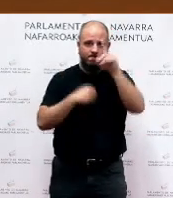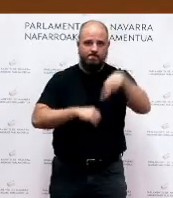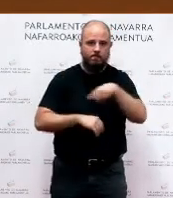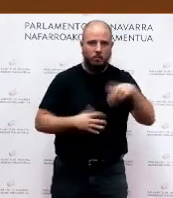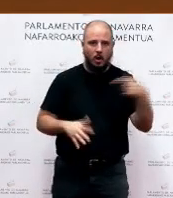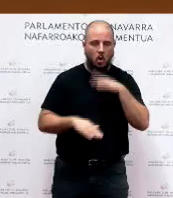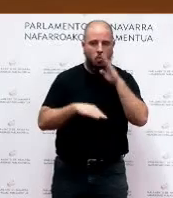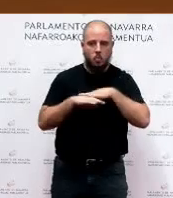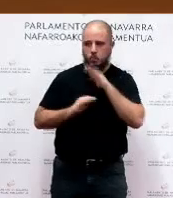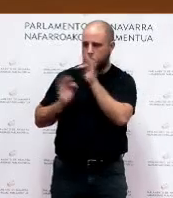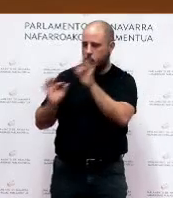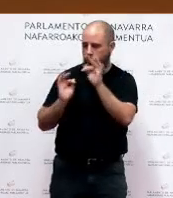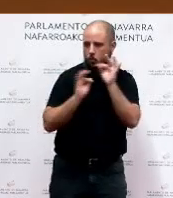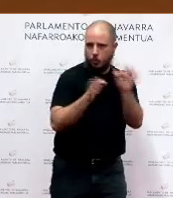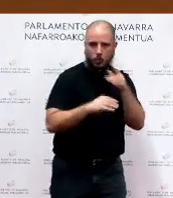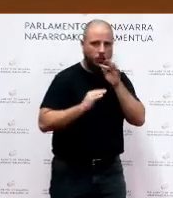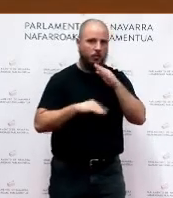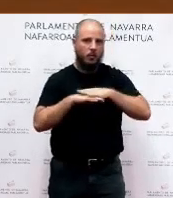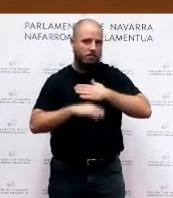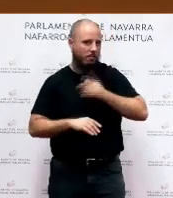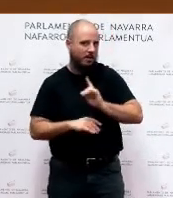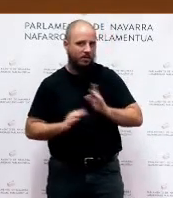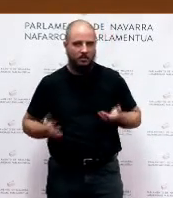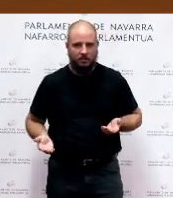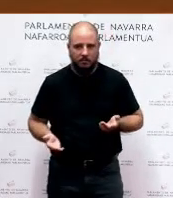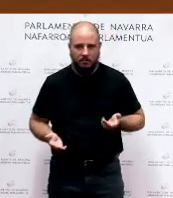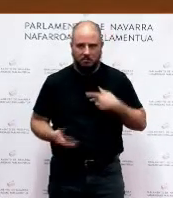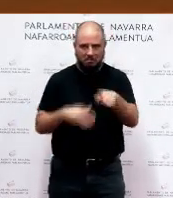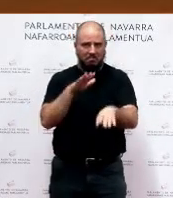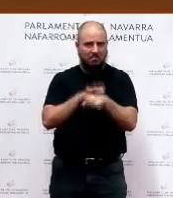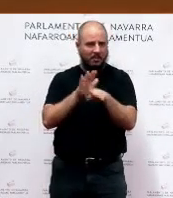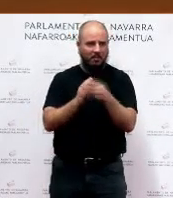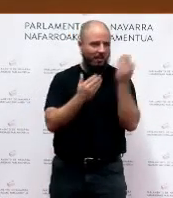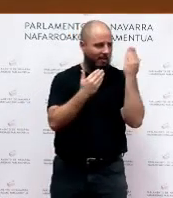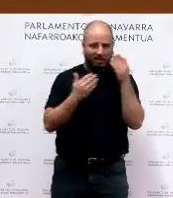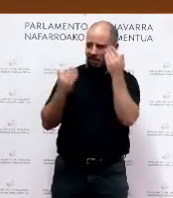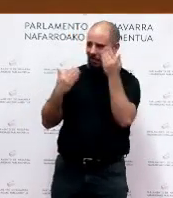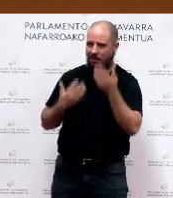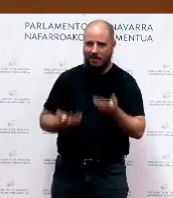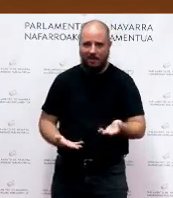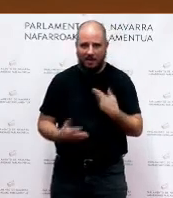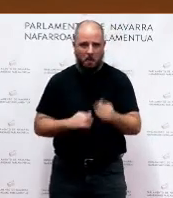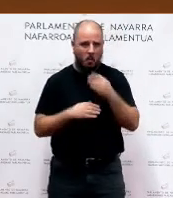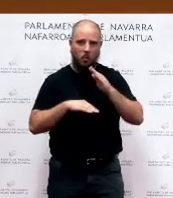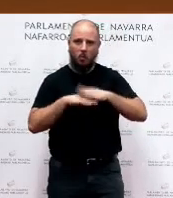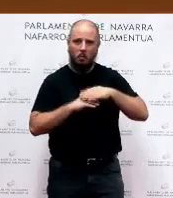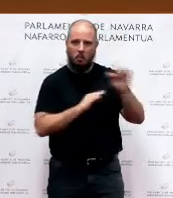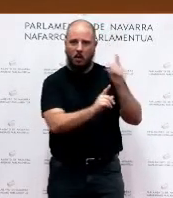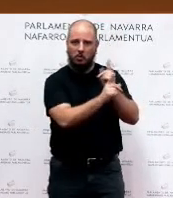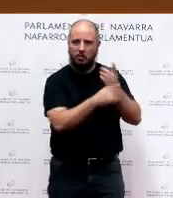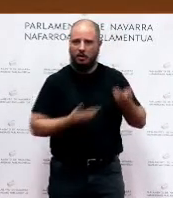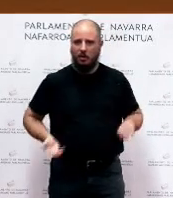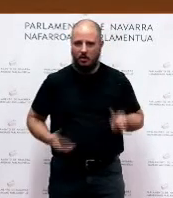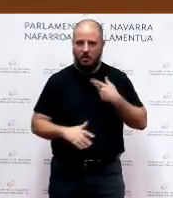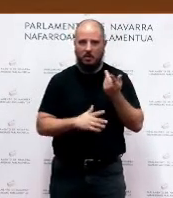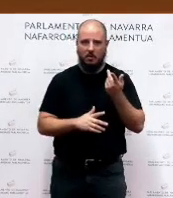a ustedes del problema de la vivienda? ¿Hasta cuándo van a permanecer felicitándose unos a otros y echando la culpa a la oposición, mientras crece y